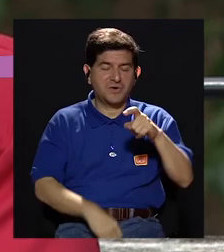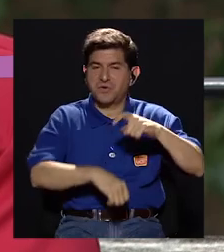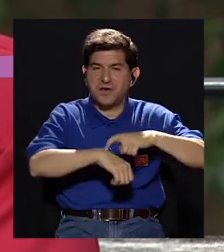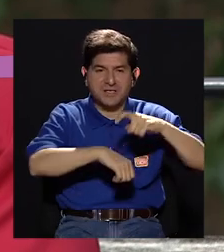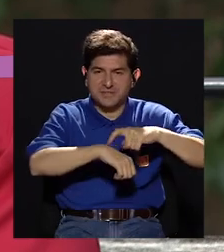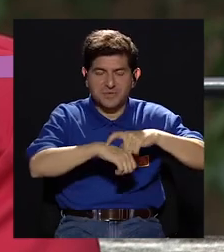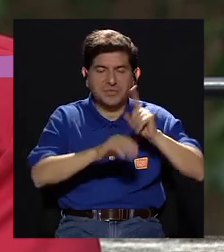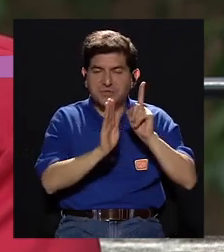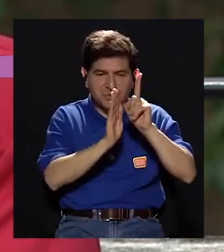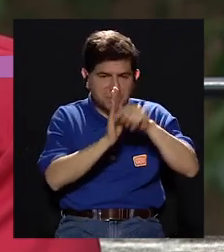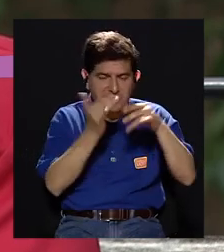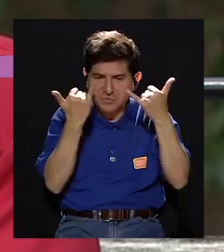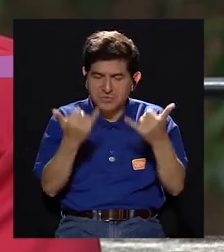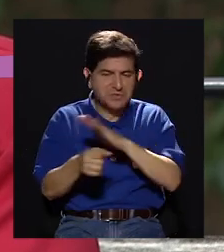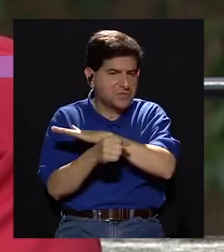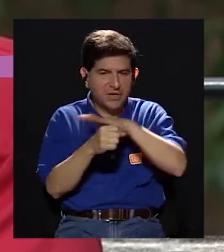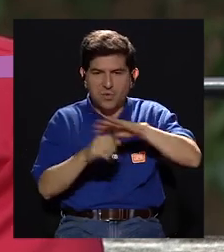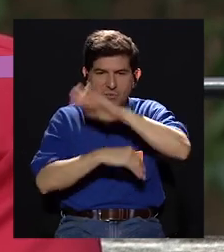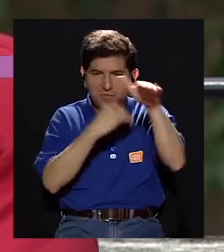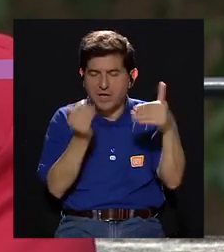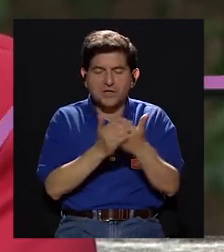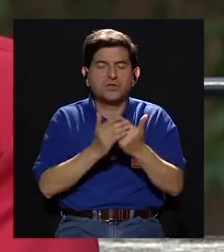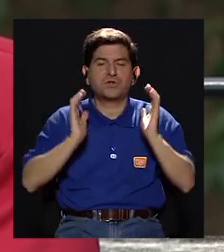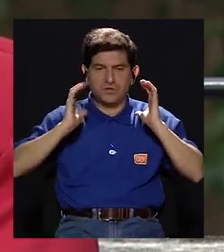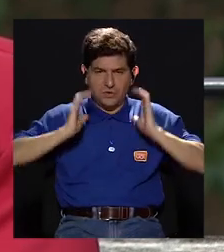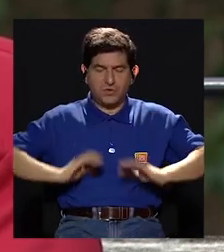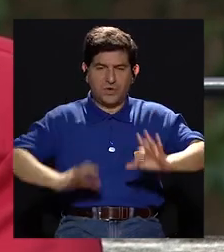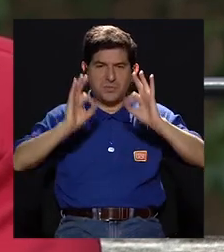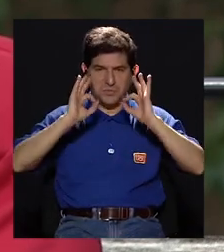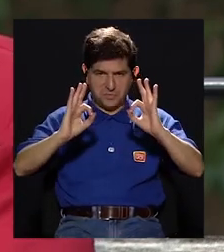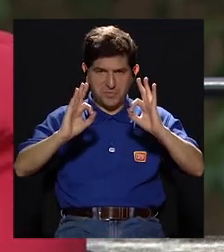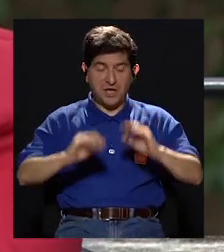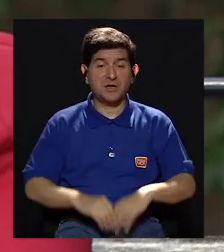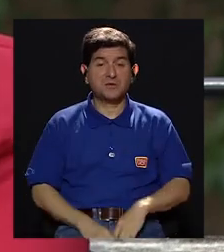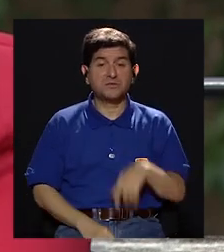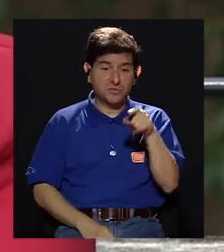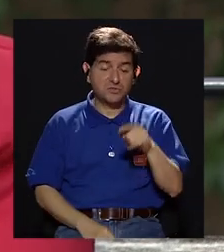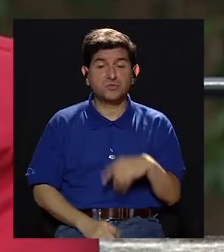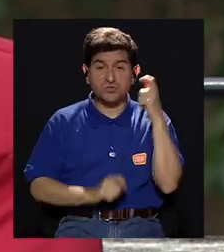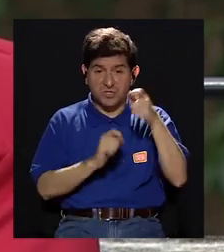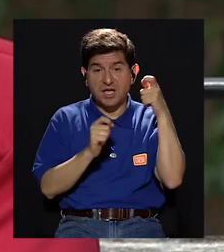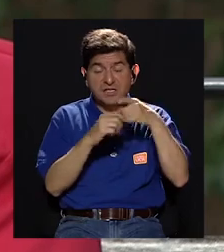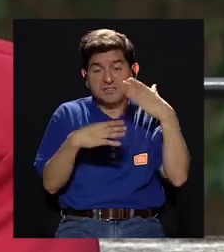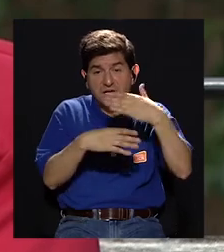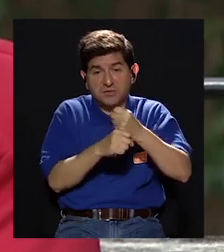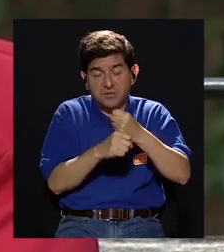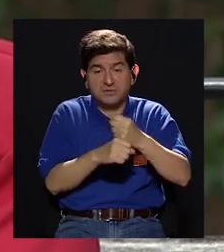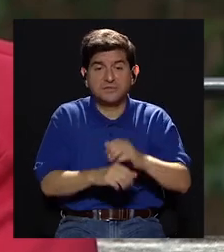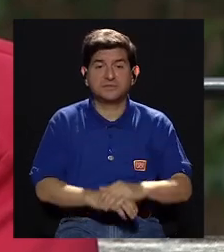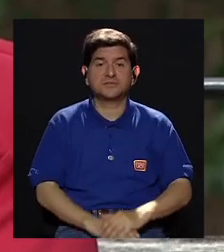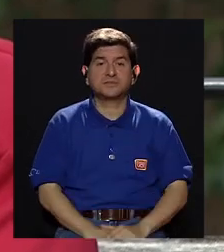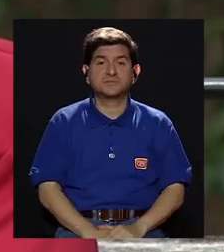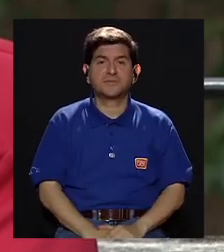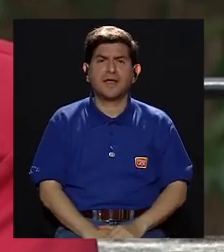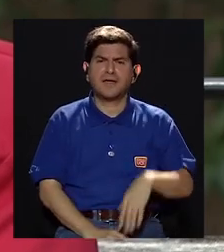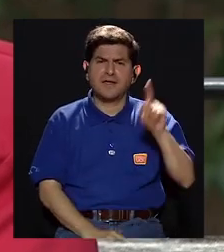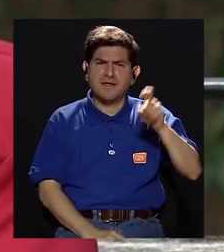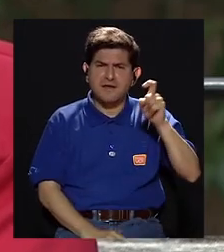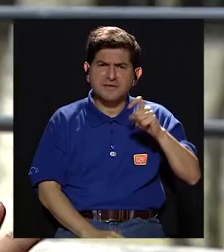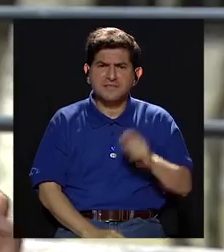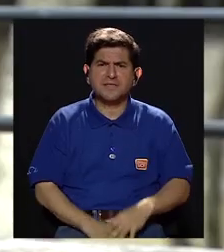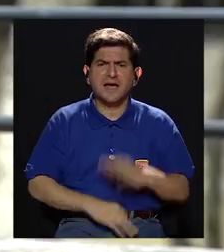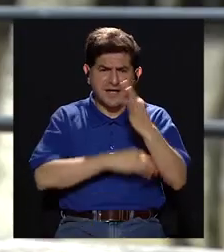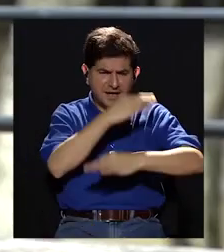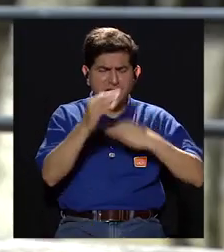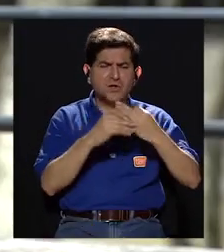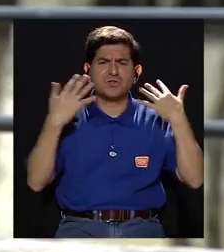esos momentitos, esos minutos, es suficiente para que todo tu organismo quede bien. Ya si lo haces de manera específica también. ¿Y se necesita